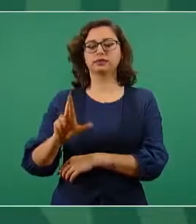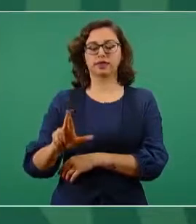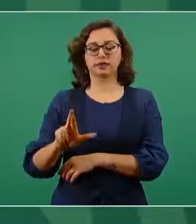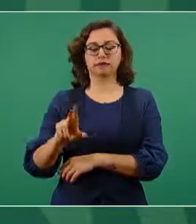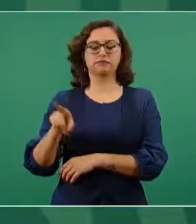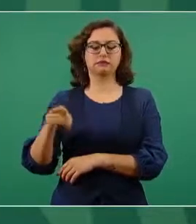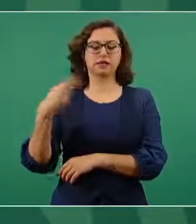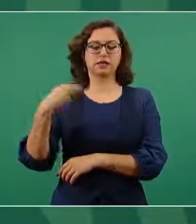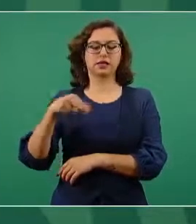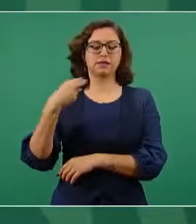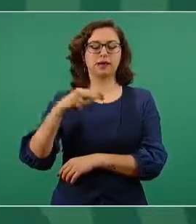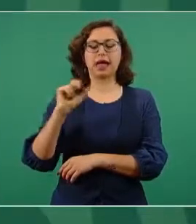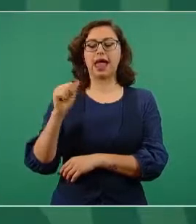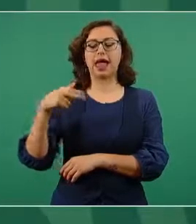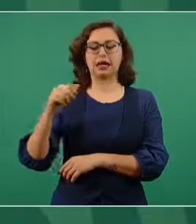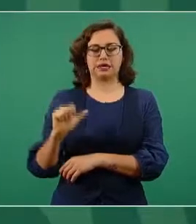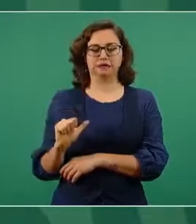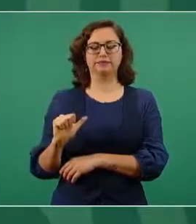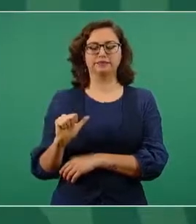y